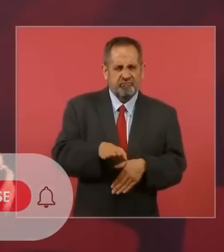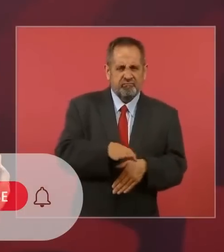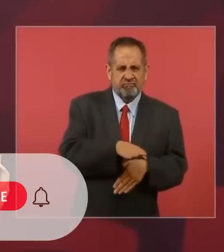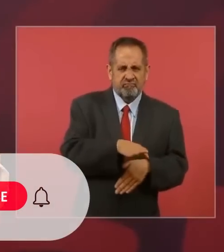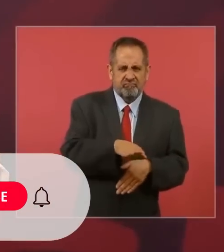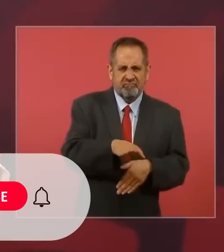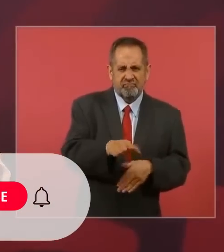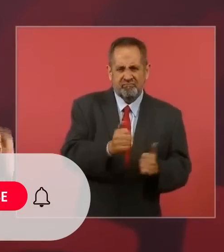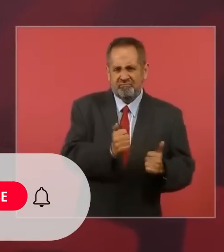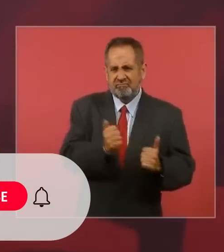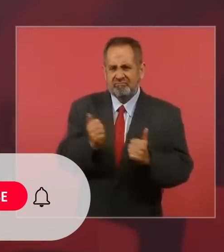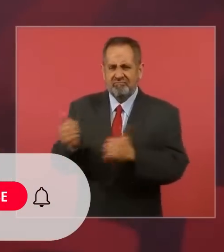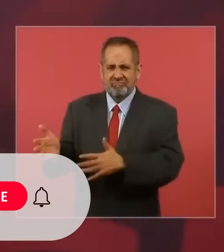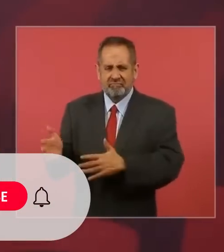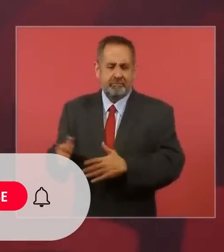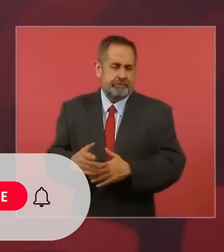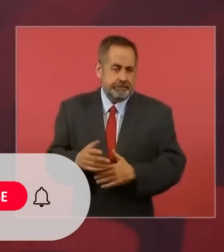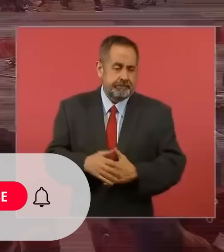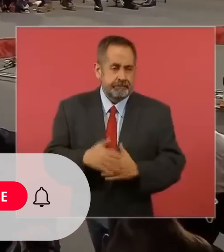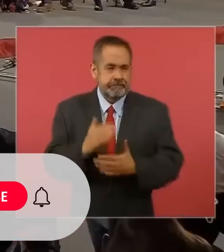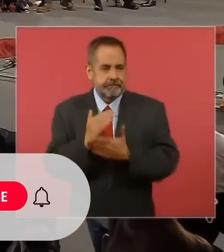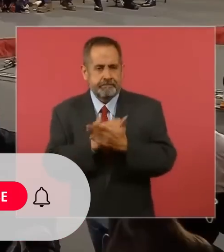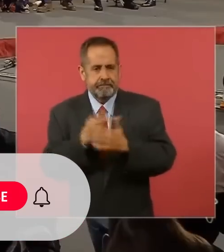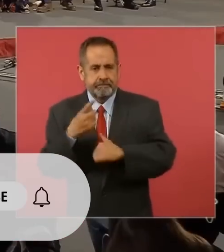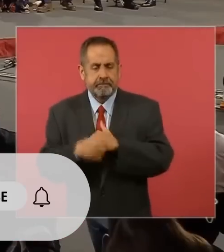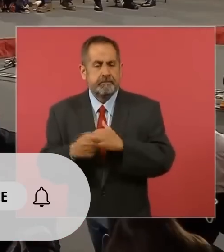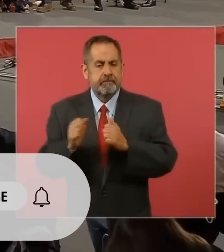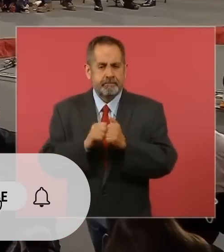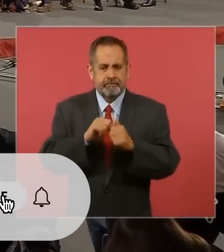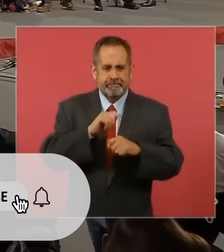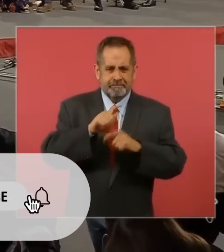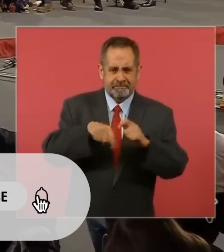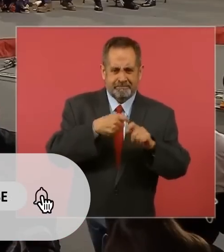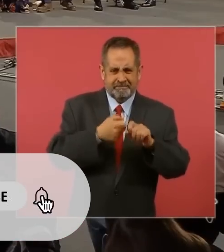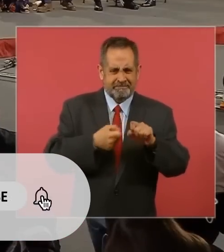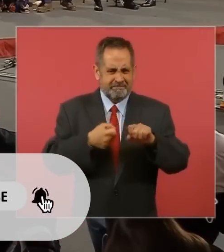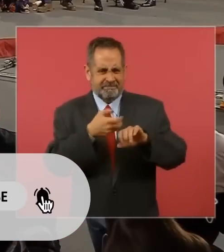tipo de daño. Además, van algunos otros amarres